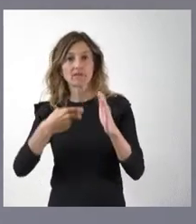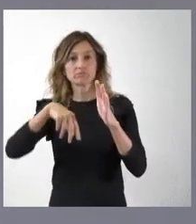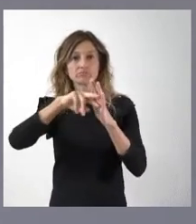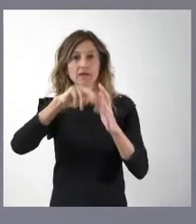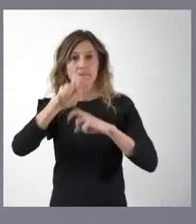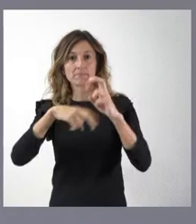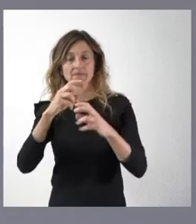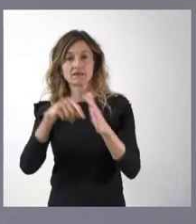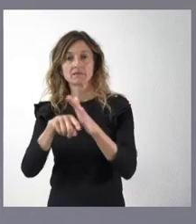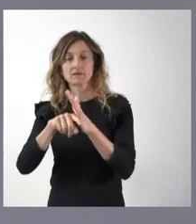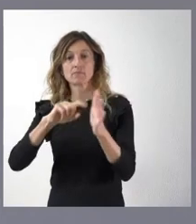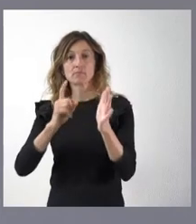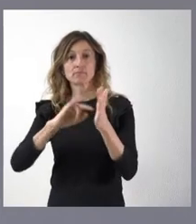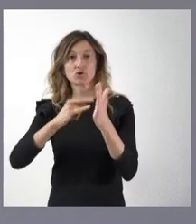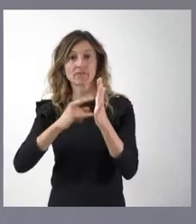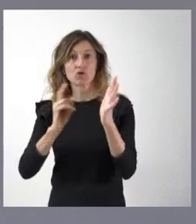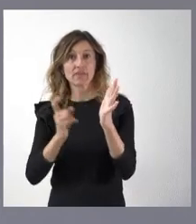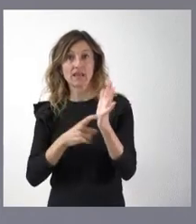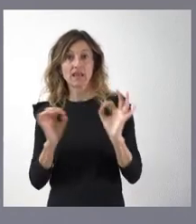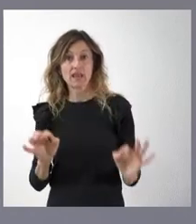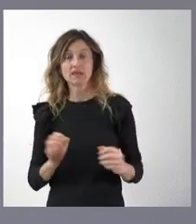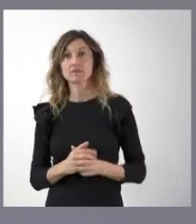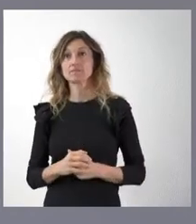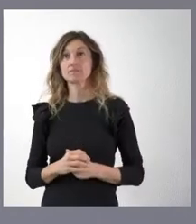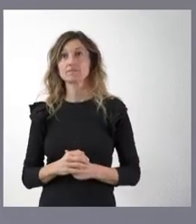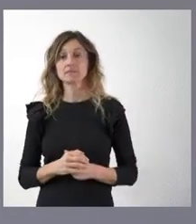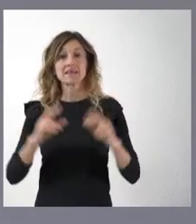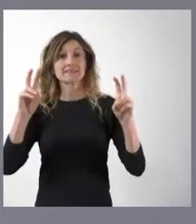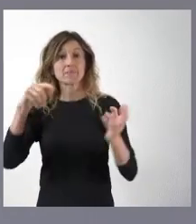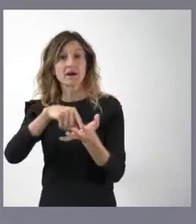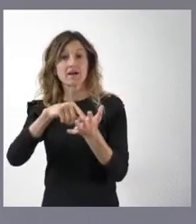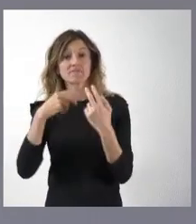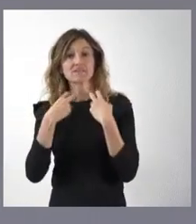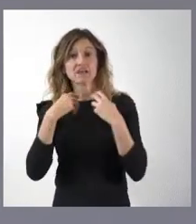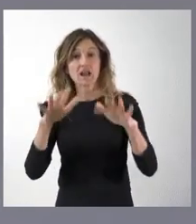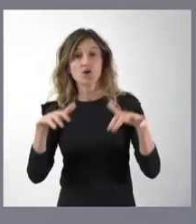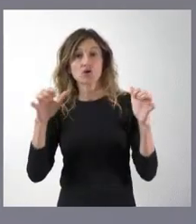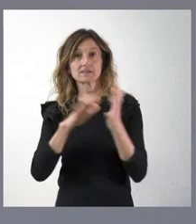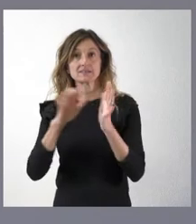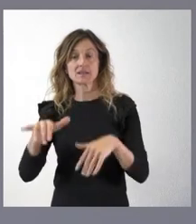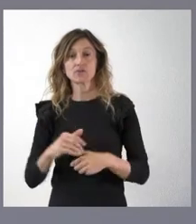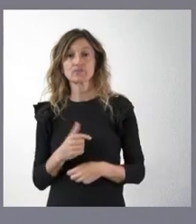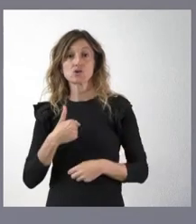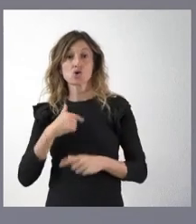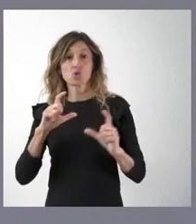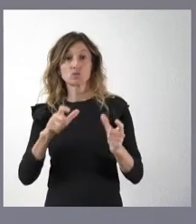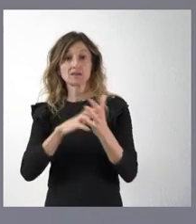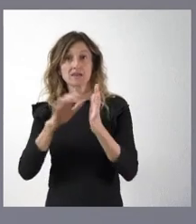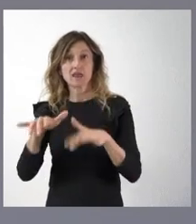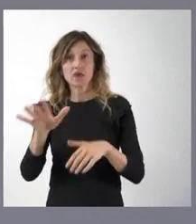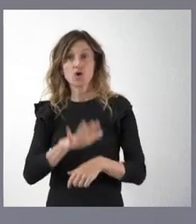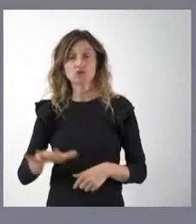de la tramitación de un proyecto de ley materia fiscal en las cortes de Castilla y león nosotros como junta de Castilla y león